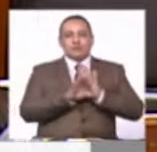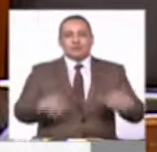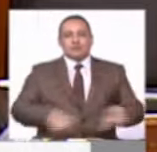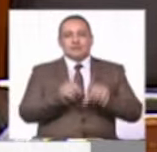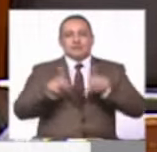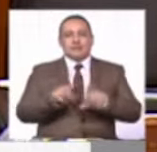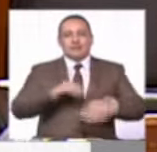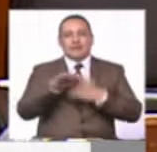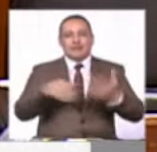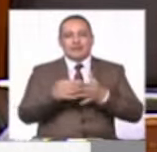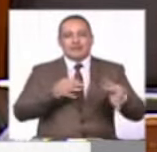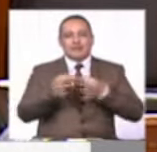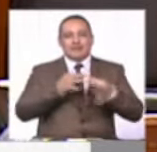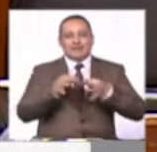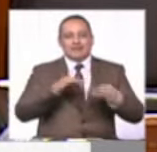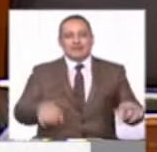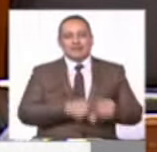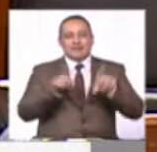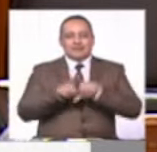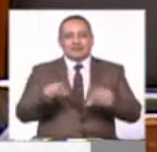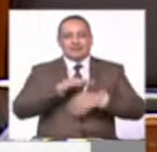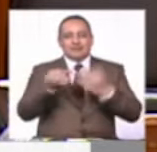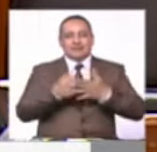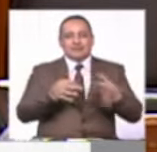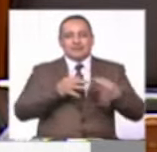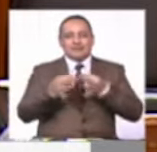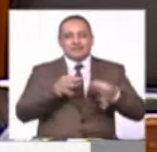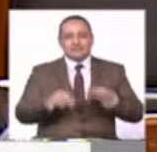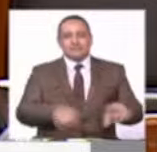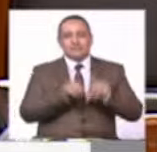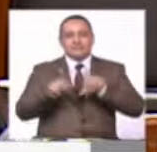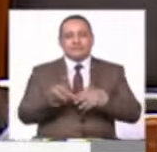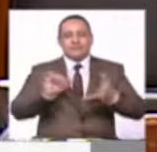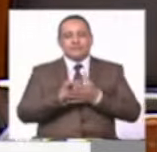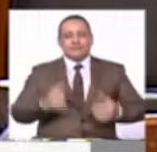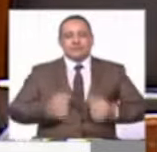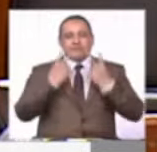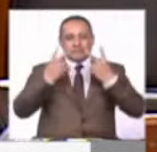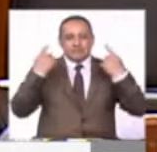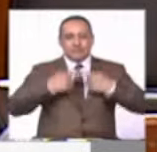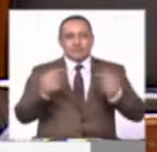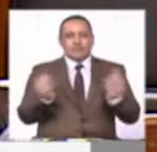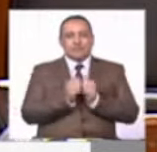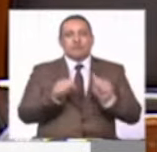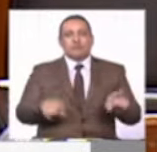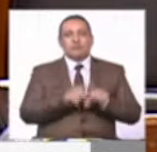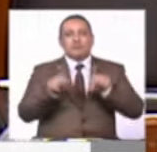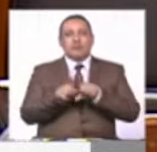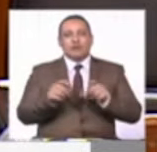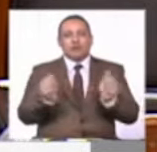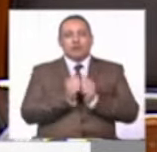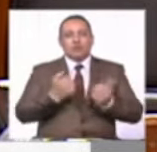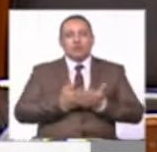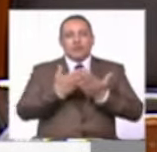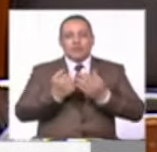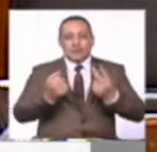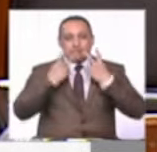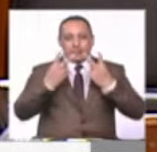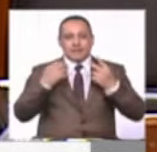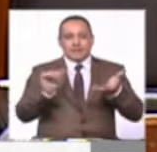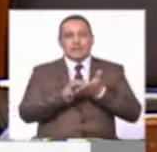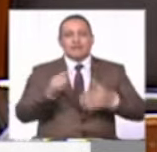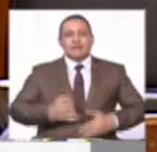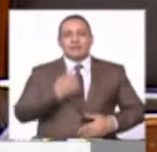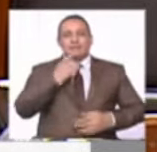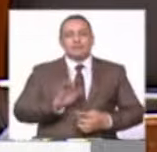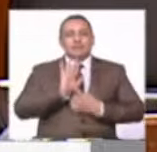dicha iniciativa debió dar origen a un procedimiento administrativo de vacancia en el cual se